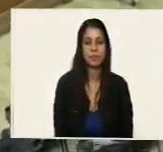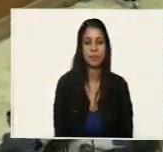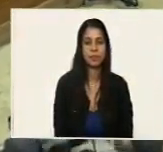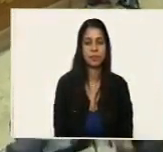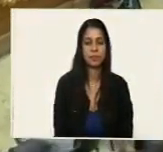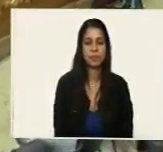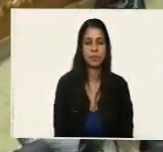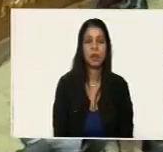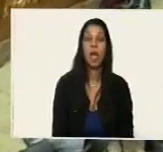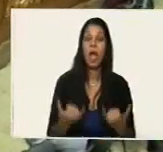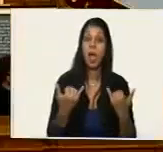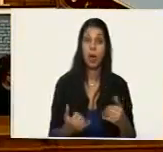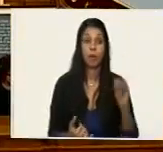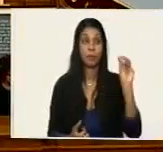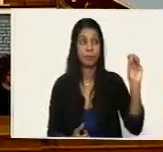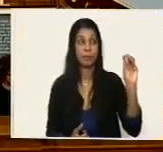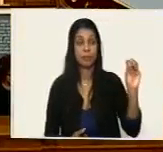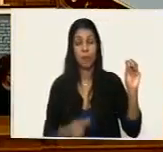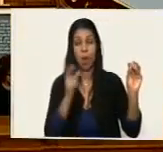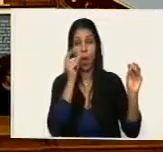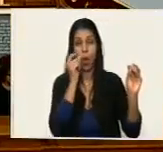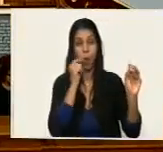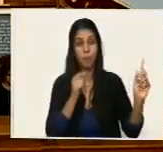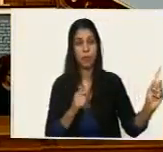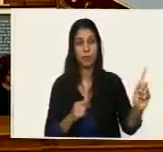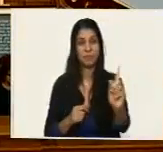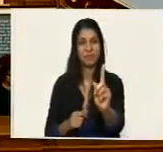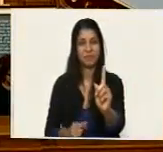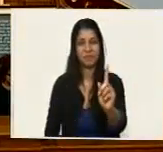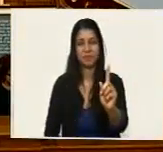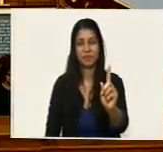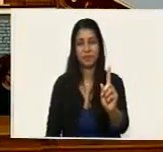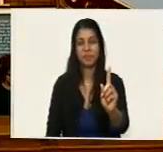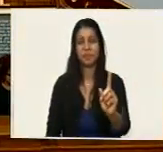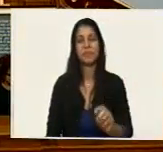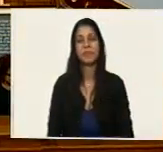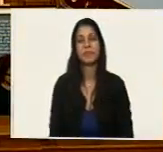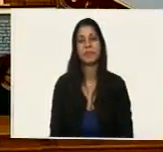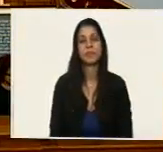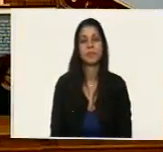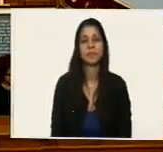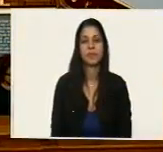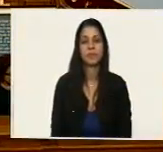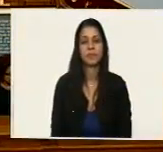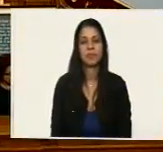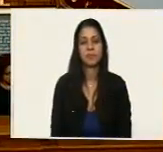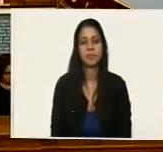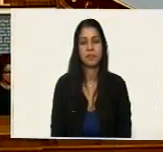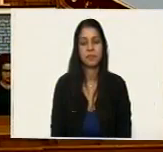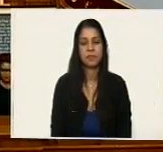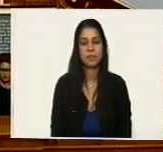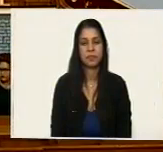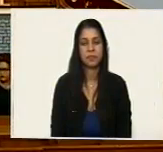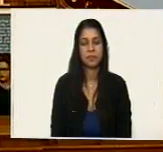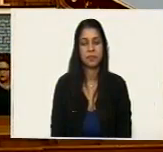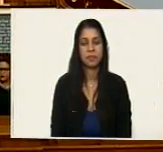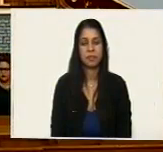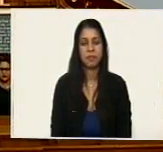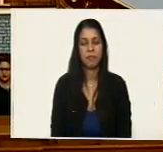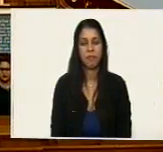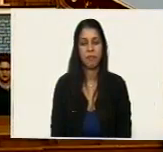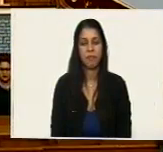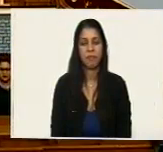Consejo de Vicepresidentes y Ministros, Gerardo Barrera, y 2 designados por la Asamblea Nacional, en este caso que se encuentra en